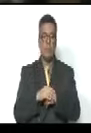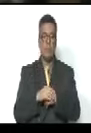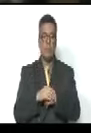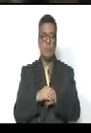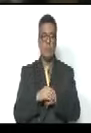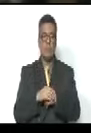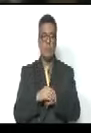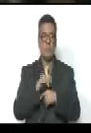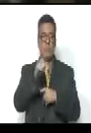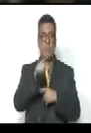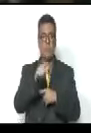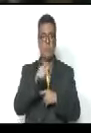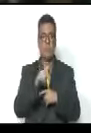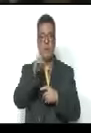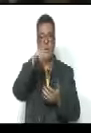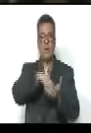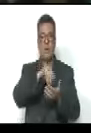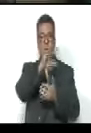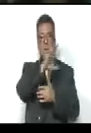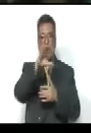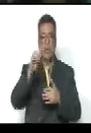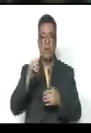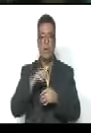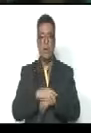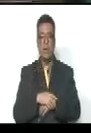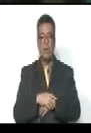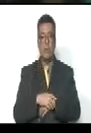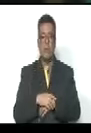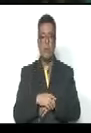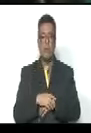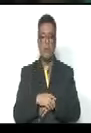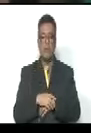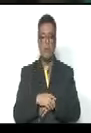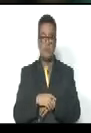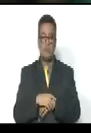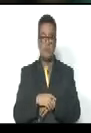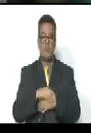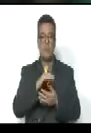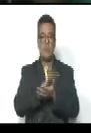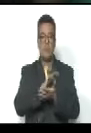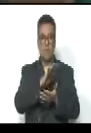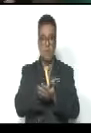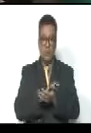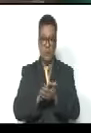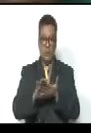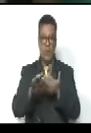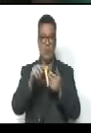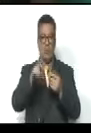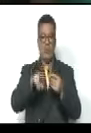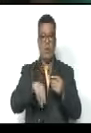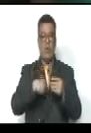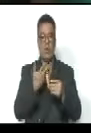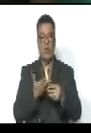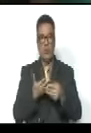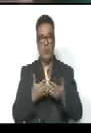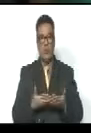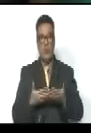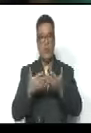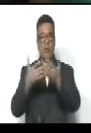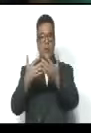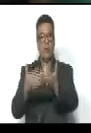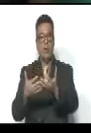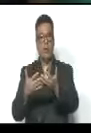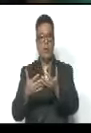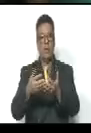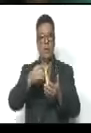el horizonte 2050, con calma podemos llevar a